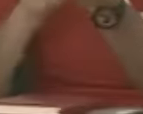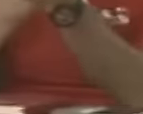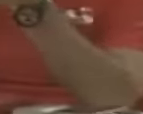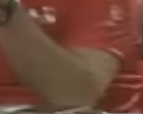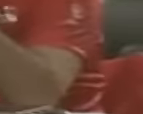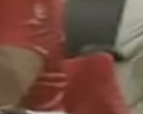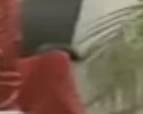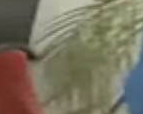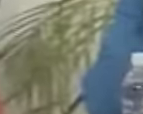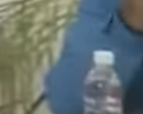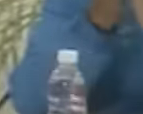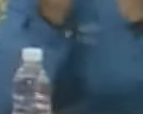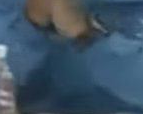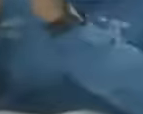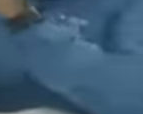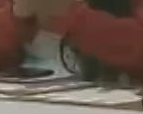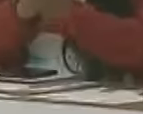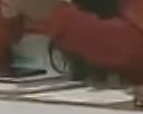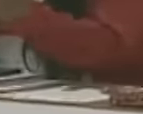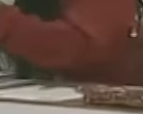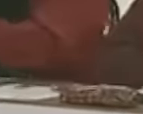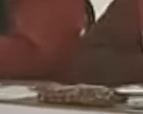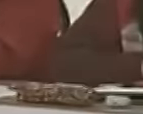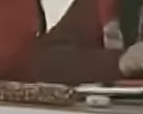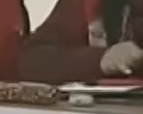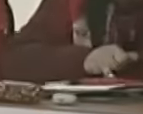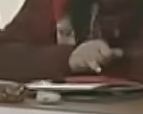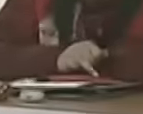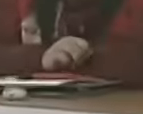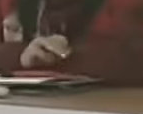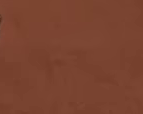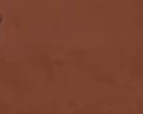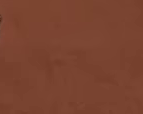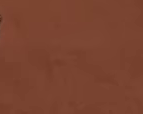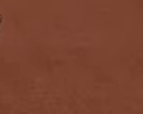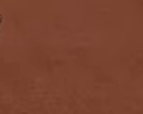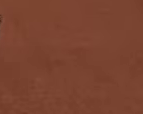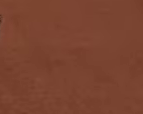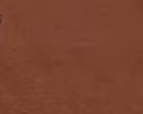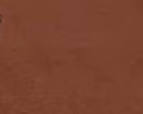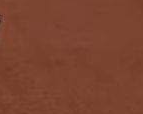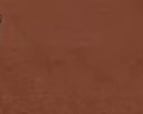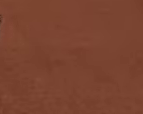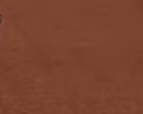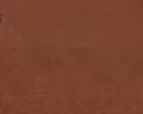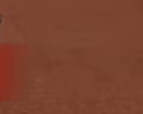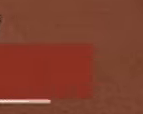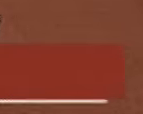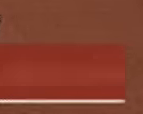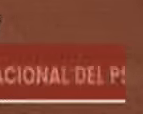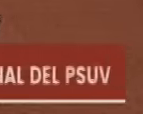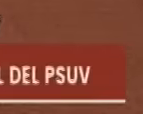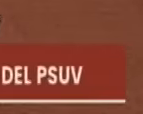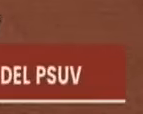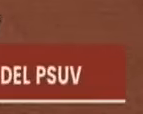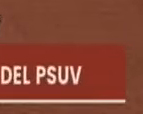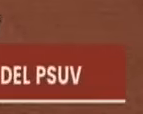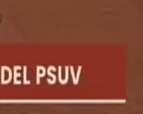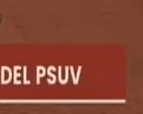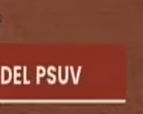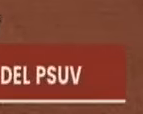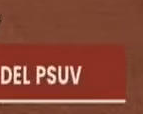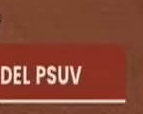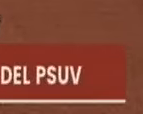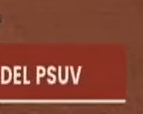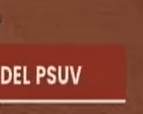Buenas, buenas, buenas, buenas, buenas, buenas tardes. Saludamos con afecto y respeto